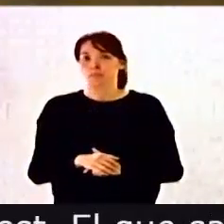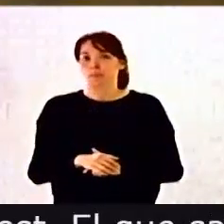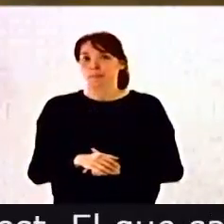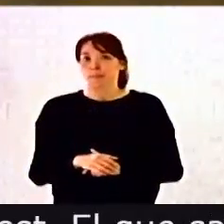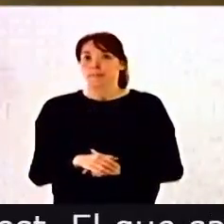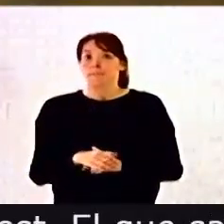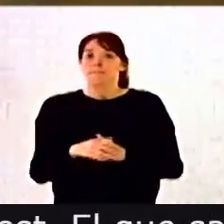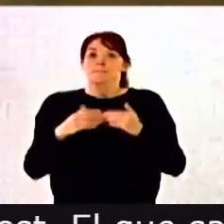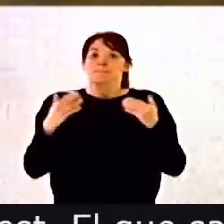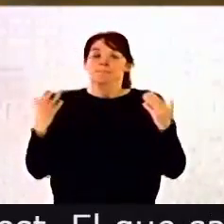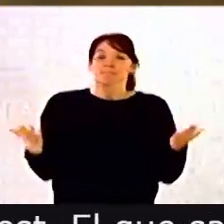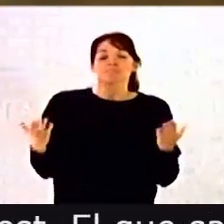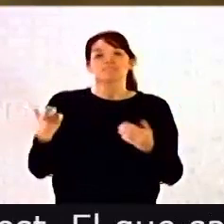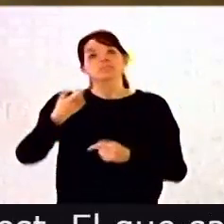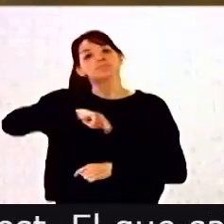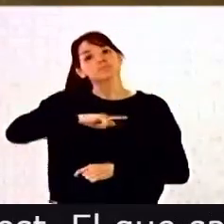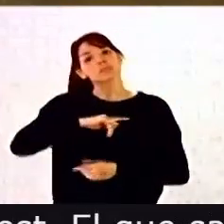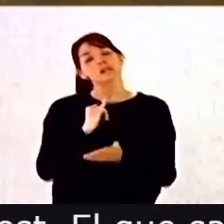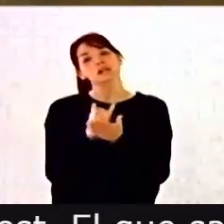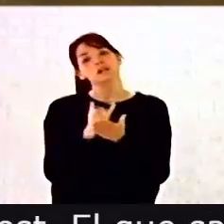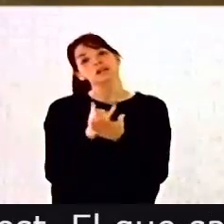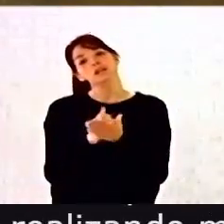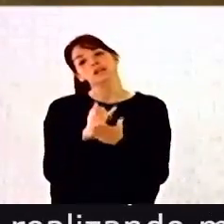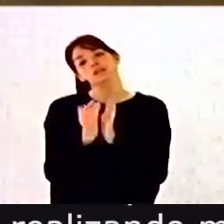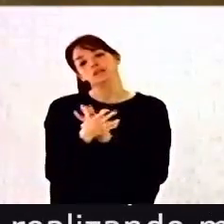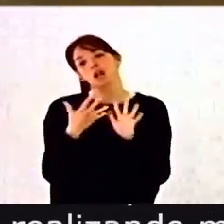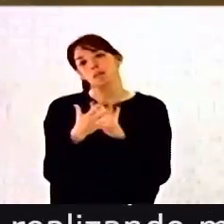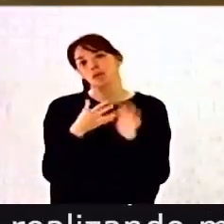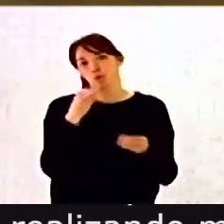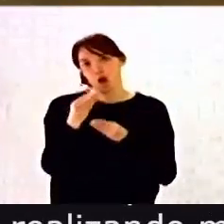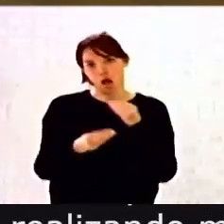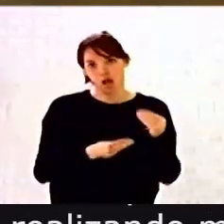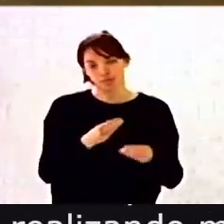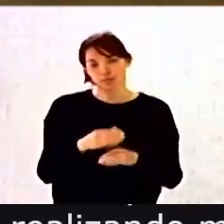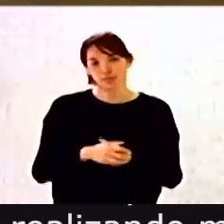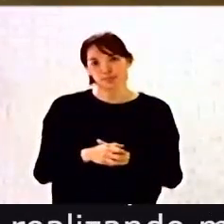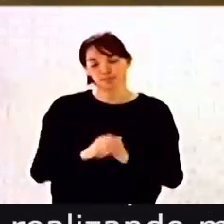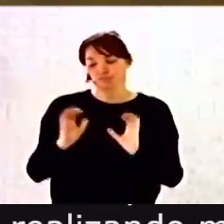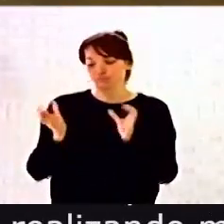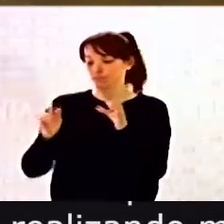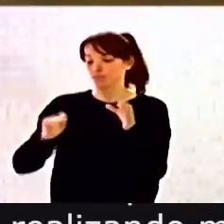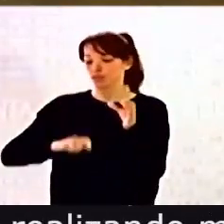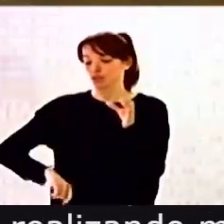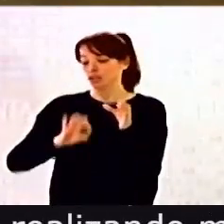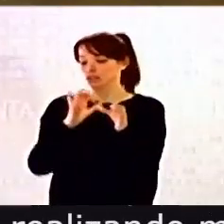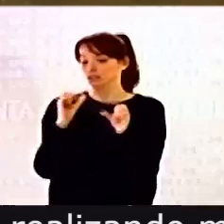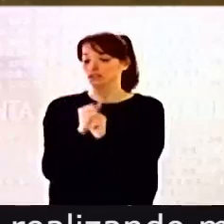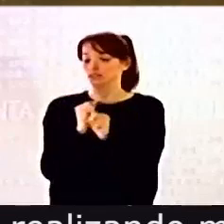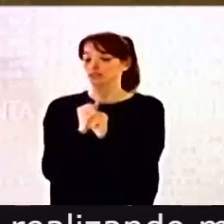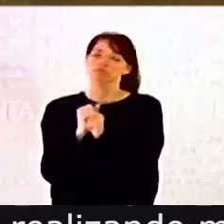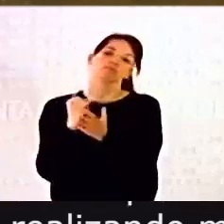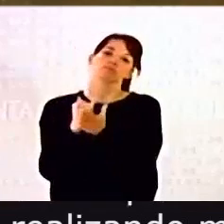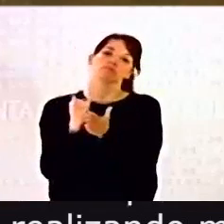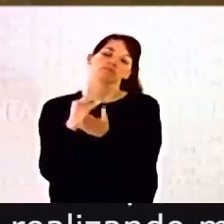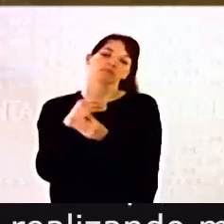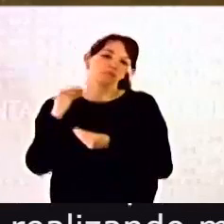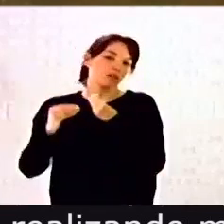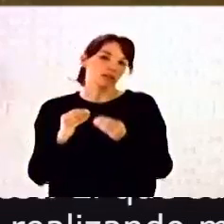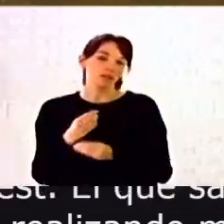entonces estamos realizando más test, estamos realizando test rápidos en los profesionales sanitarios. Ya les decía que de forma